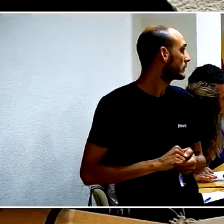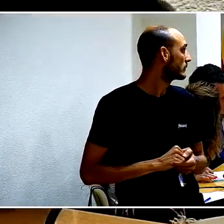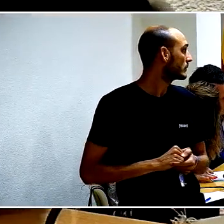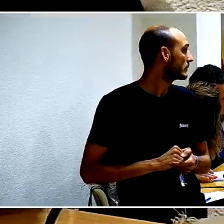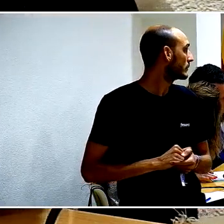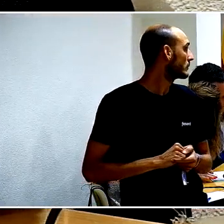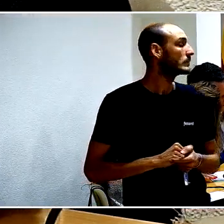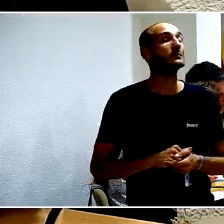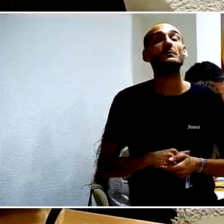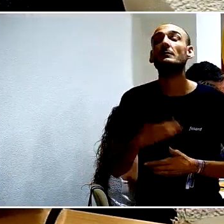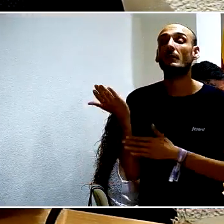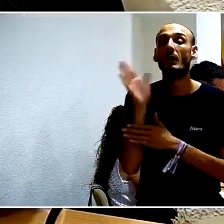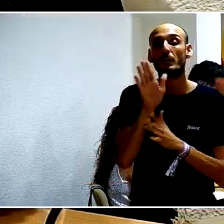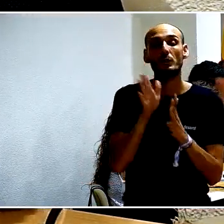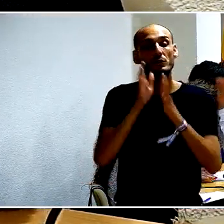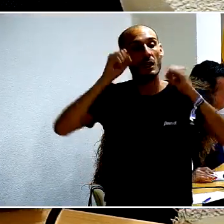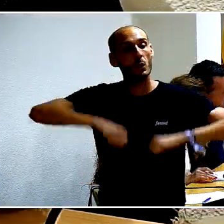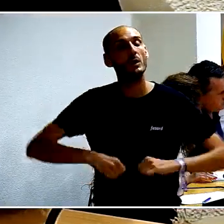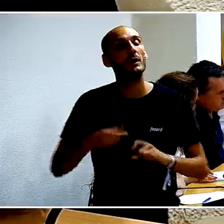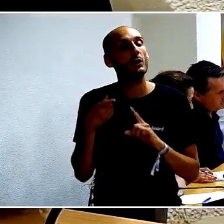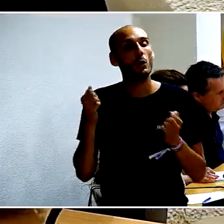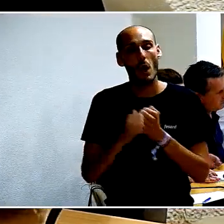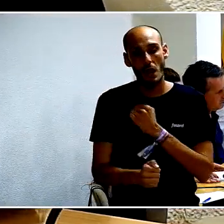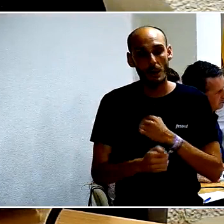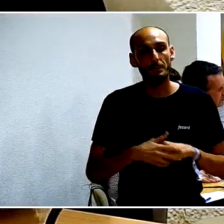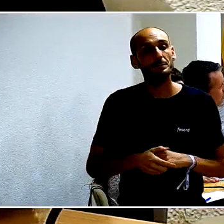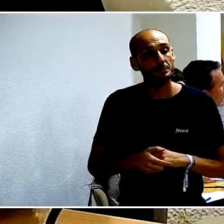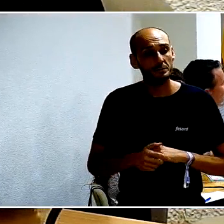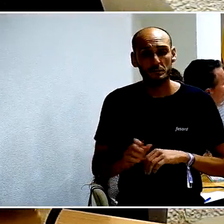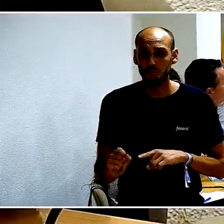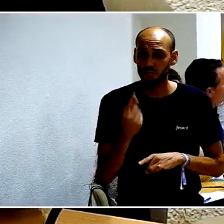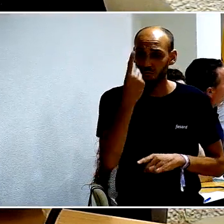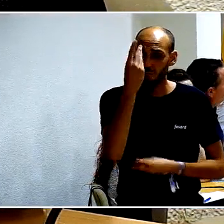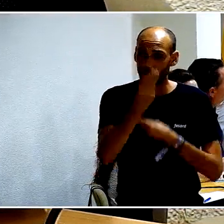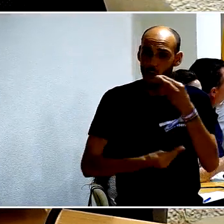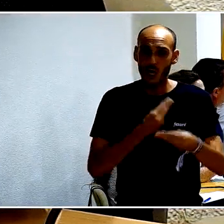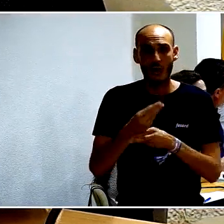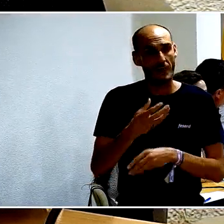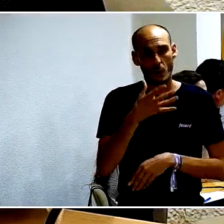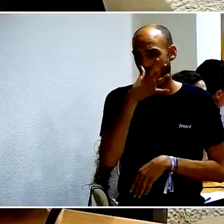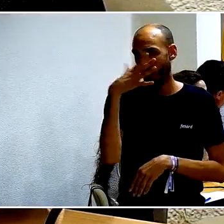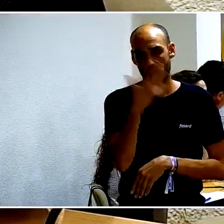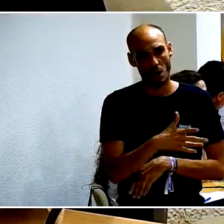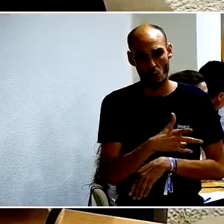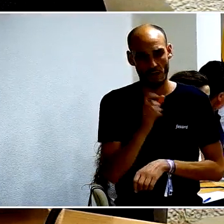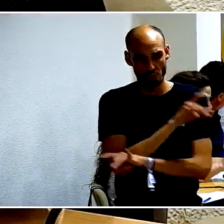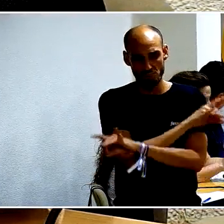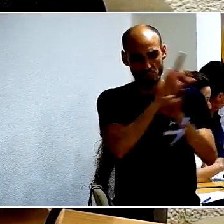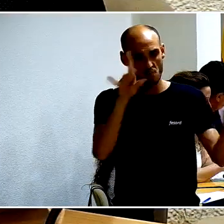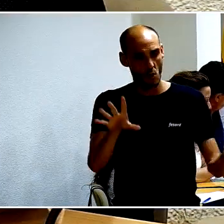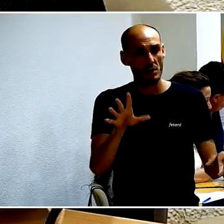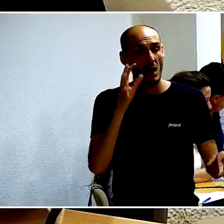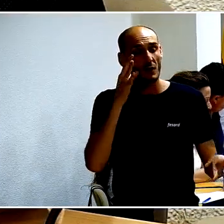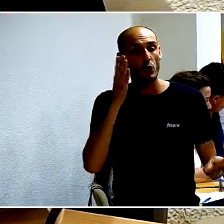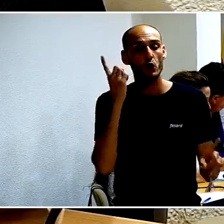La proposta de acuerdo es la siguiente. Primero, realizar una denuncia explícita contra la homofobia,